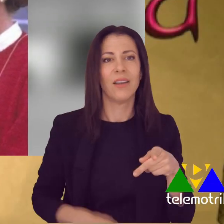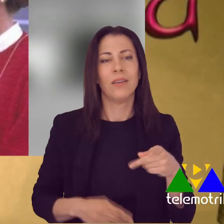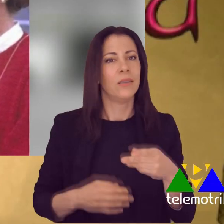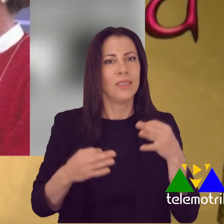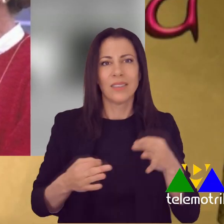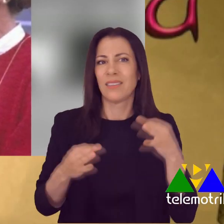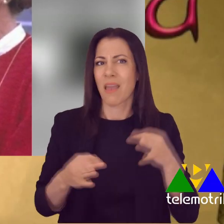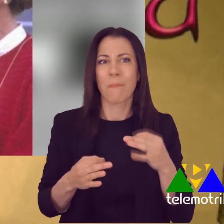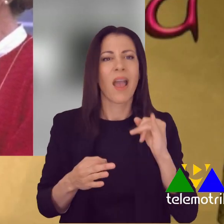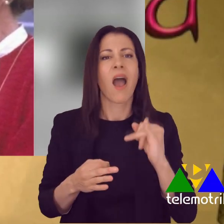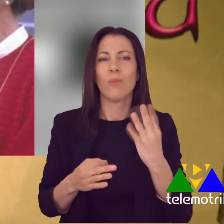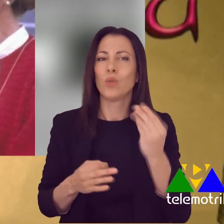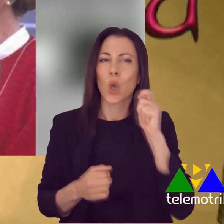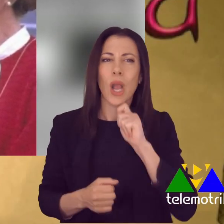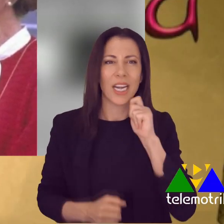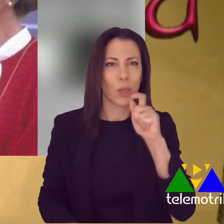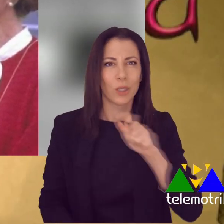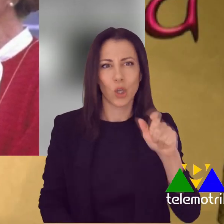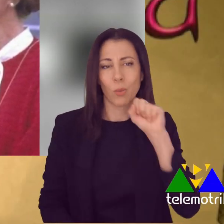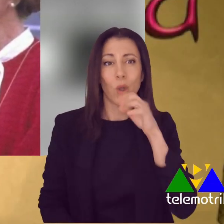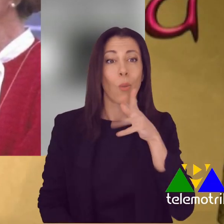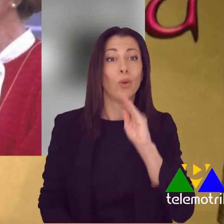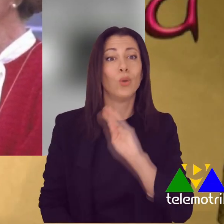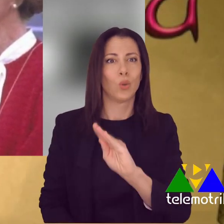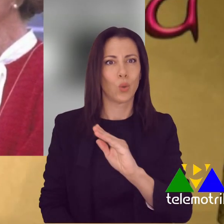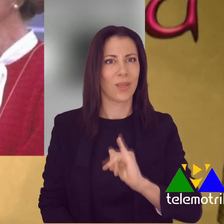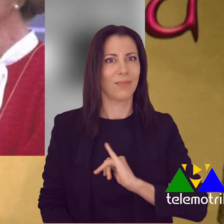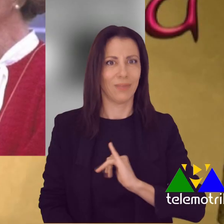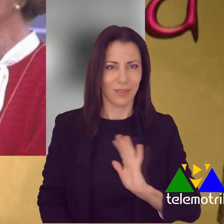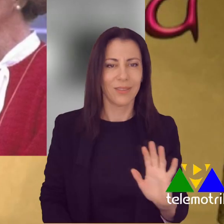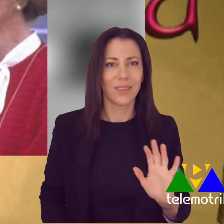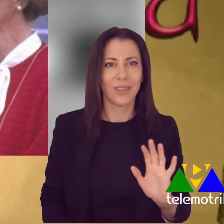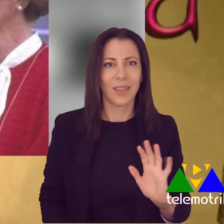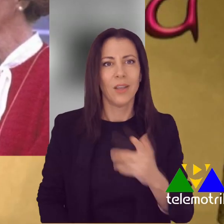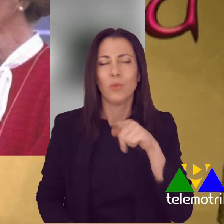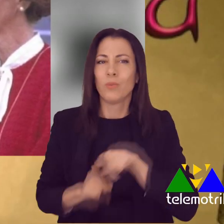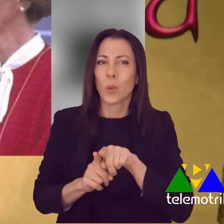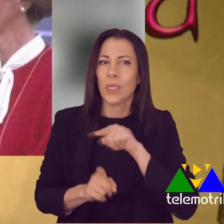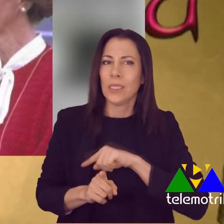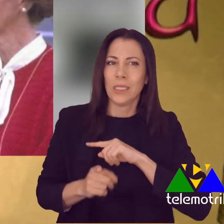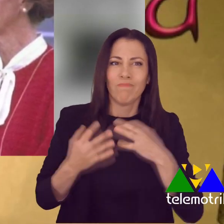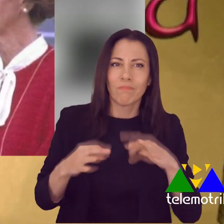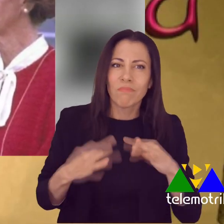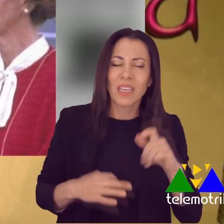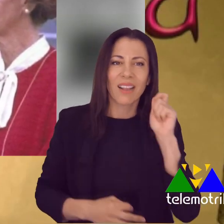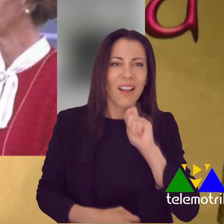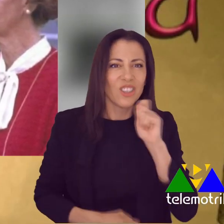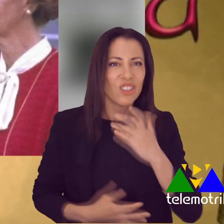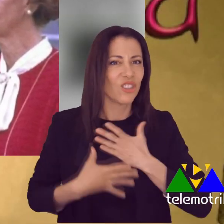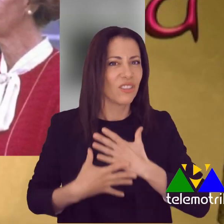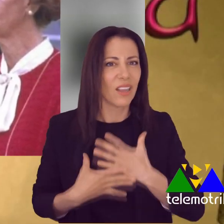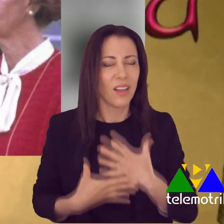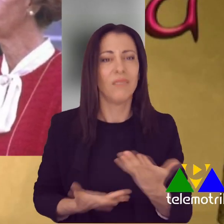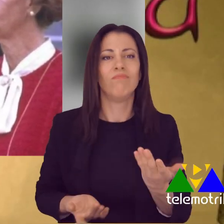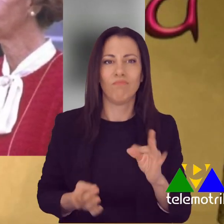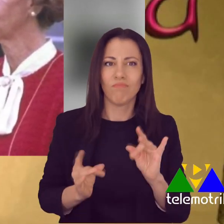dicho, el cariño de todos los motrileños por su personalidad. Sí. Aparte de ser austeros, eran personas muy nobles, cariñosas,